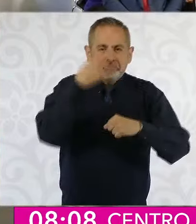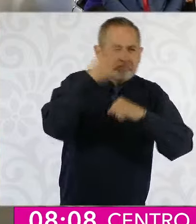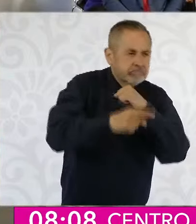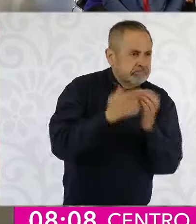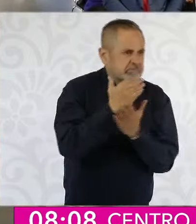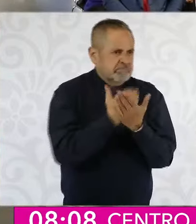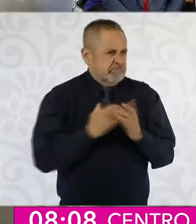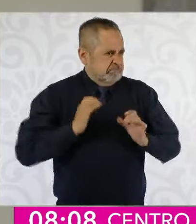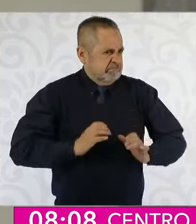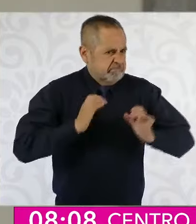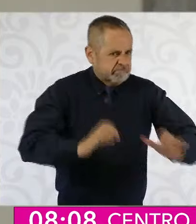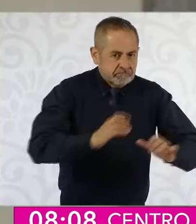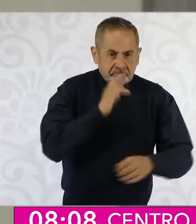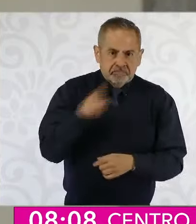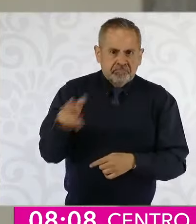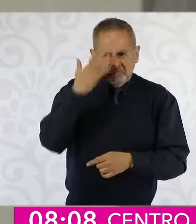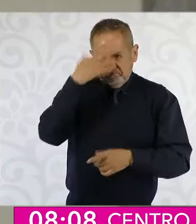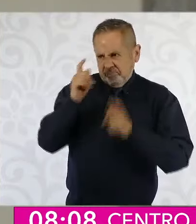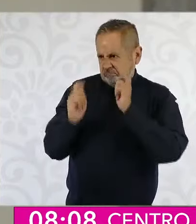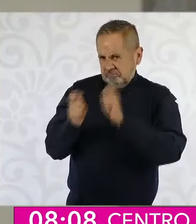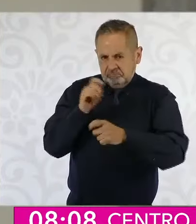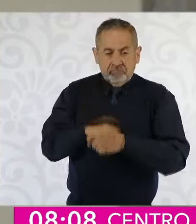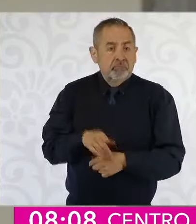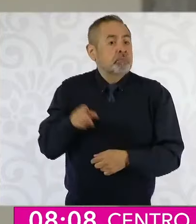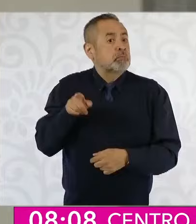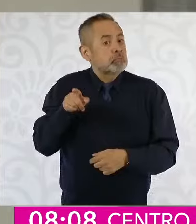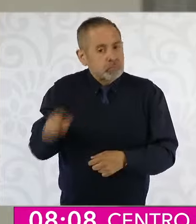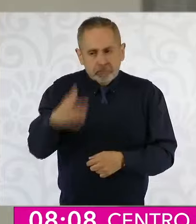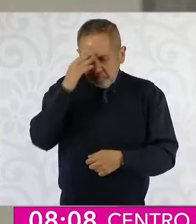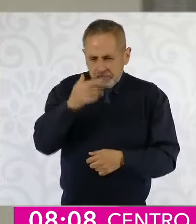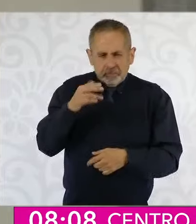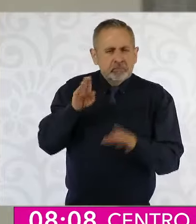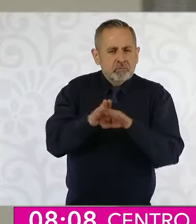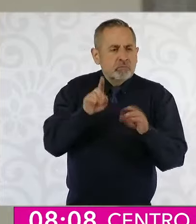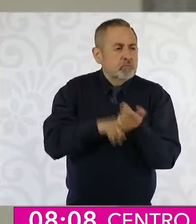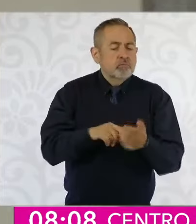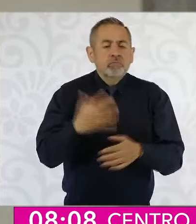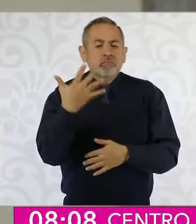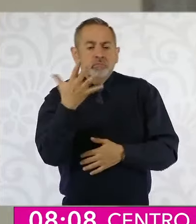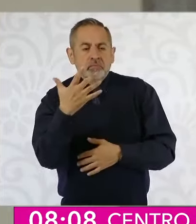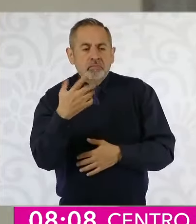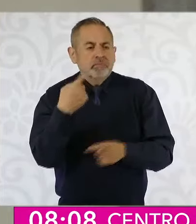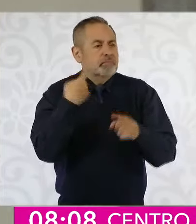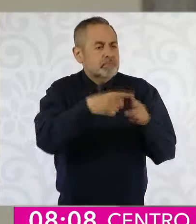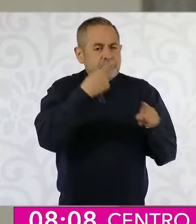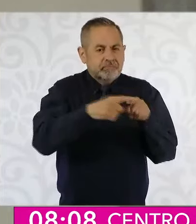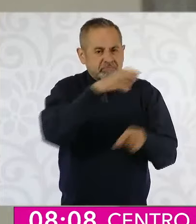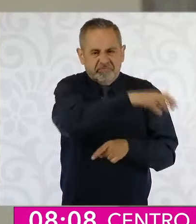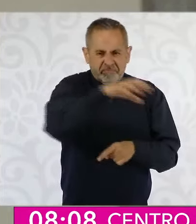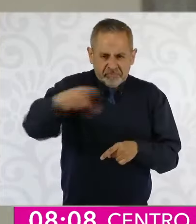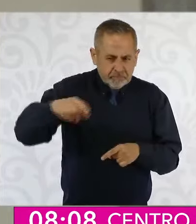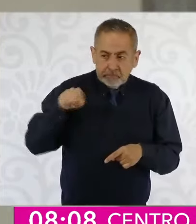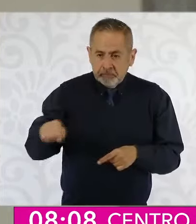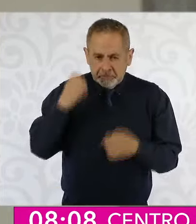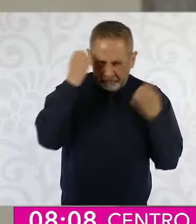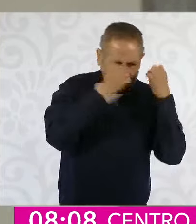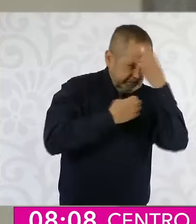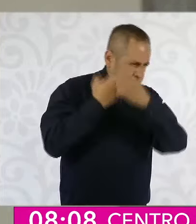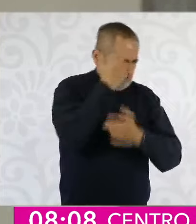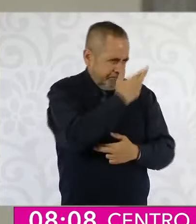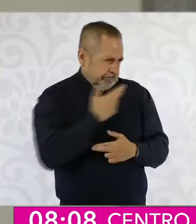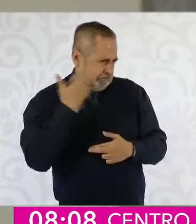hidrocarburos. Ella ha participado en el diseño y rediseño de 50 terminales de almacenamiento y